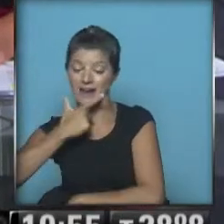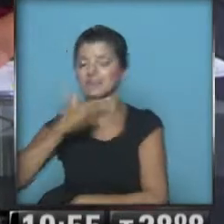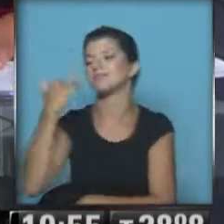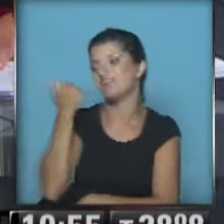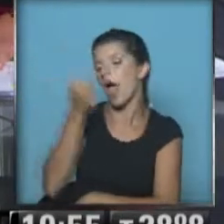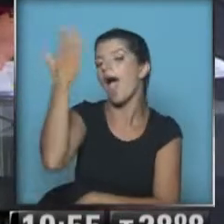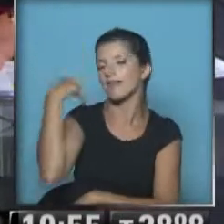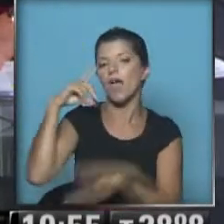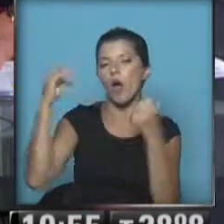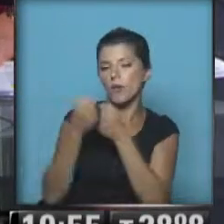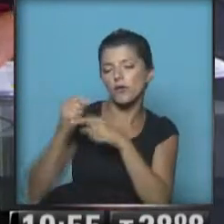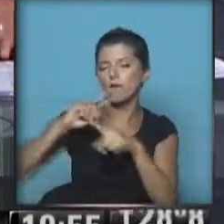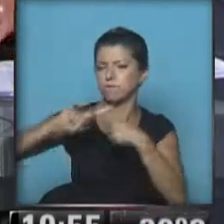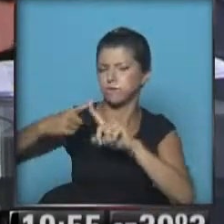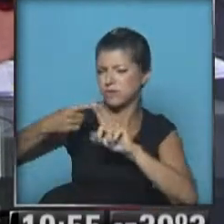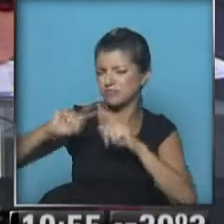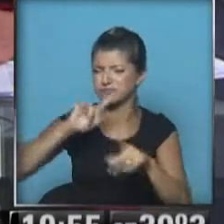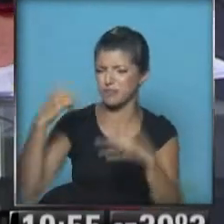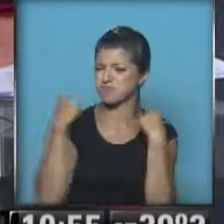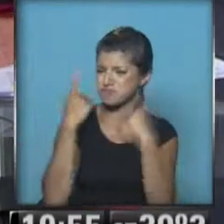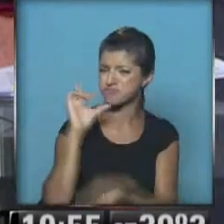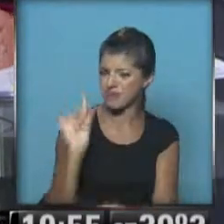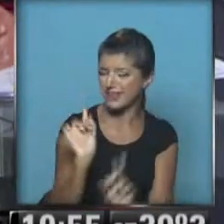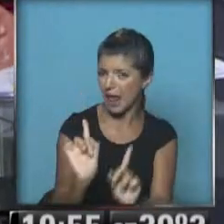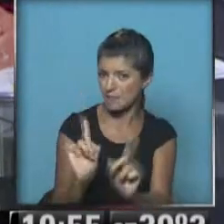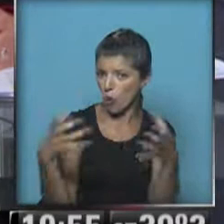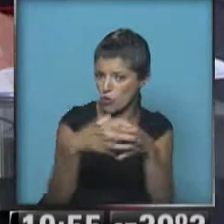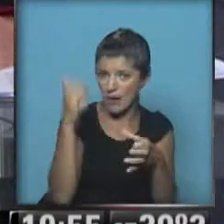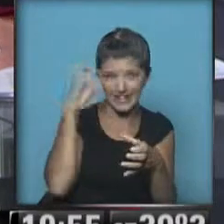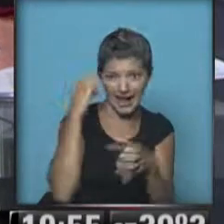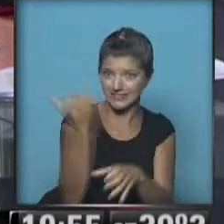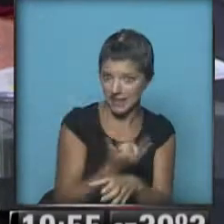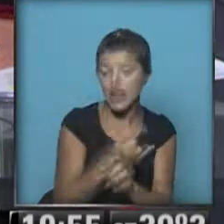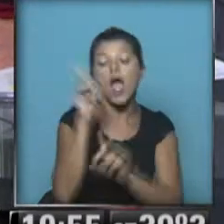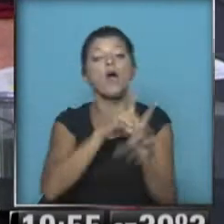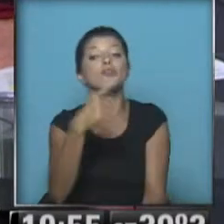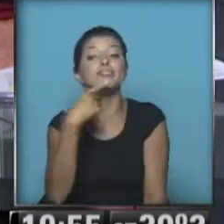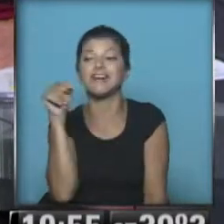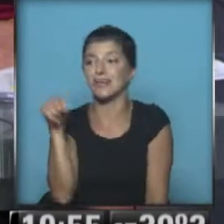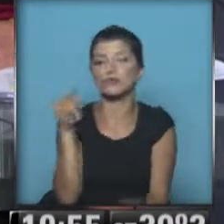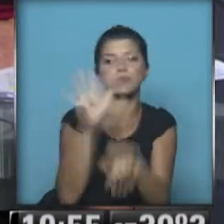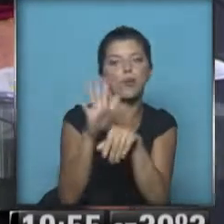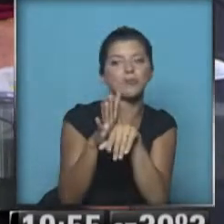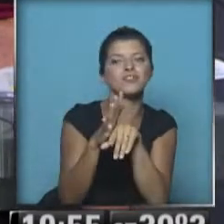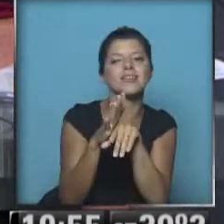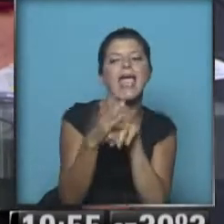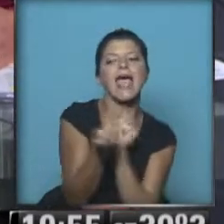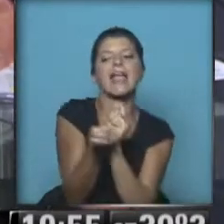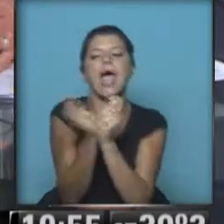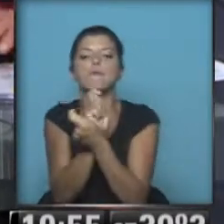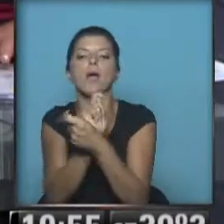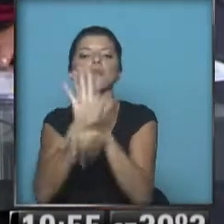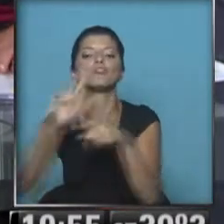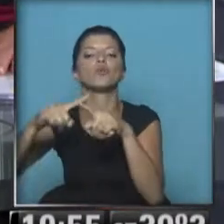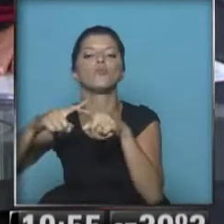ha recibido críticas por parte del mismo radicalismo. En algunos casos señalan que es una derechización justamente de